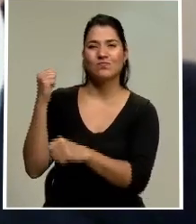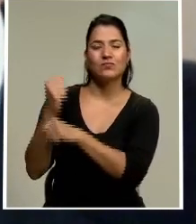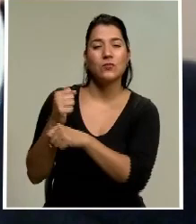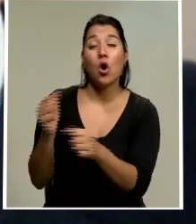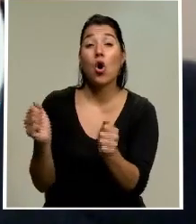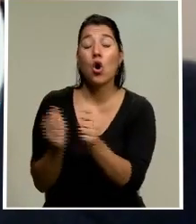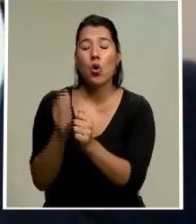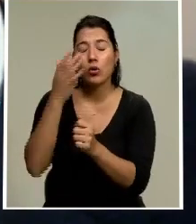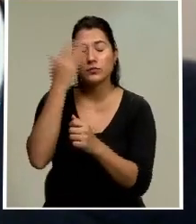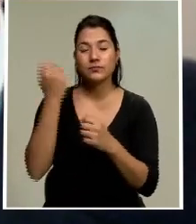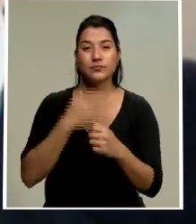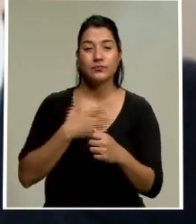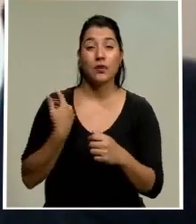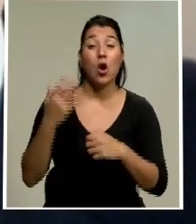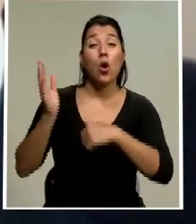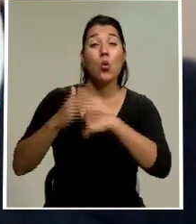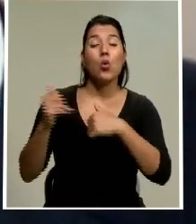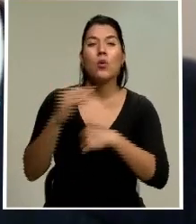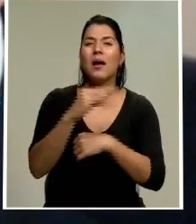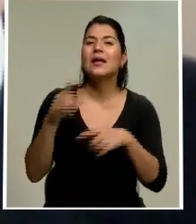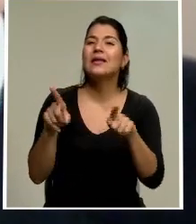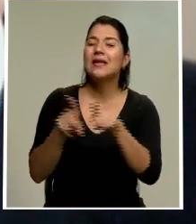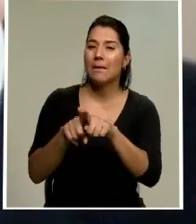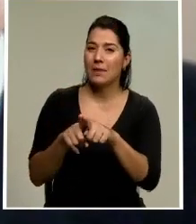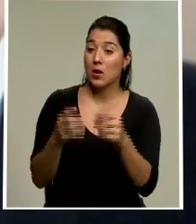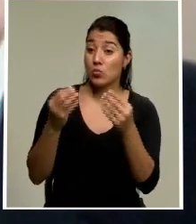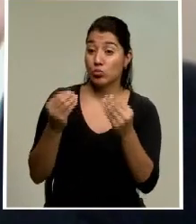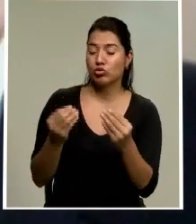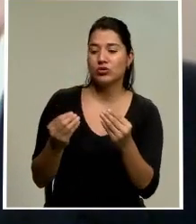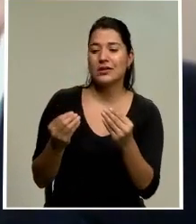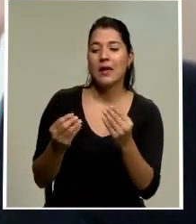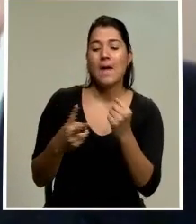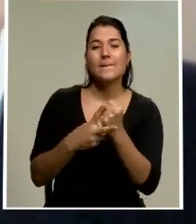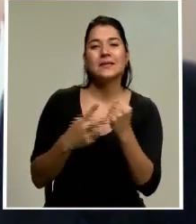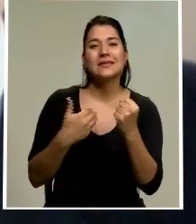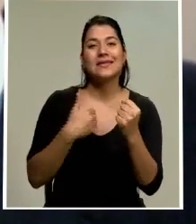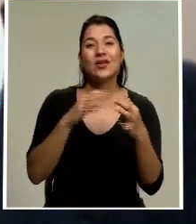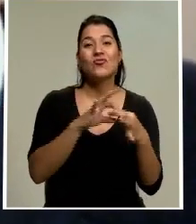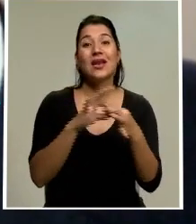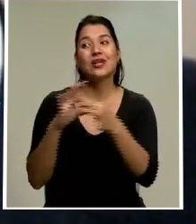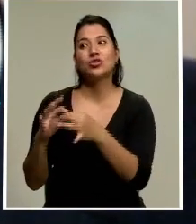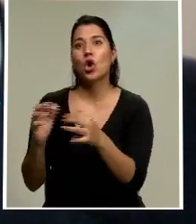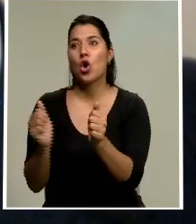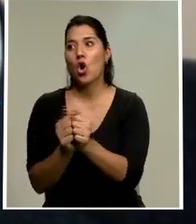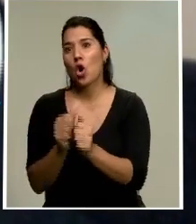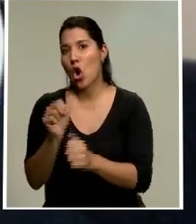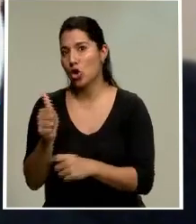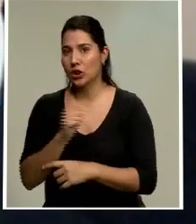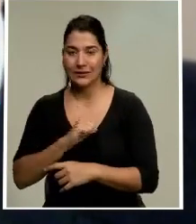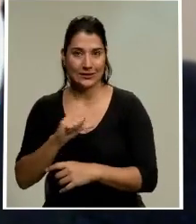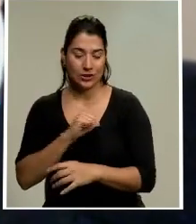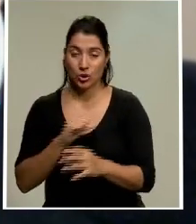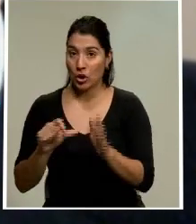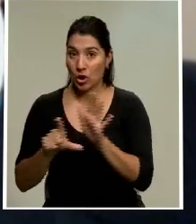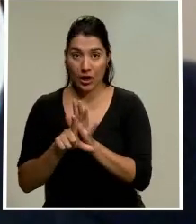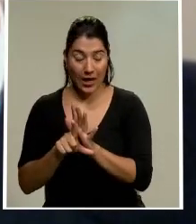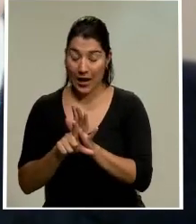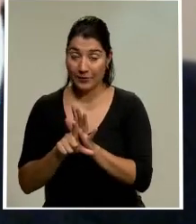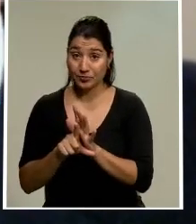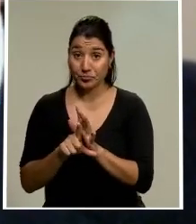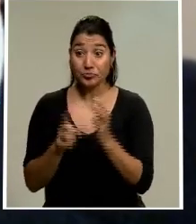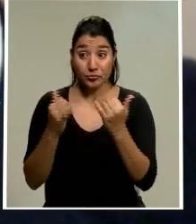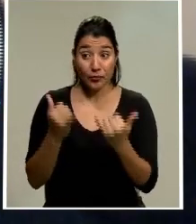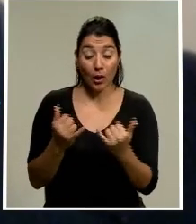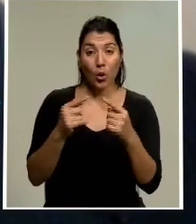generalmente delitos vinculados también con otras actividades de carácter delictivo. Las estadísticas